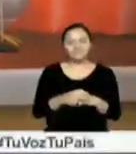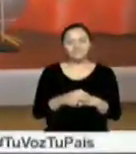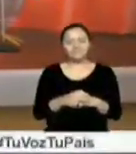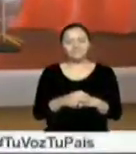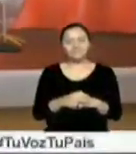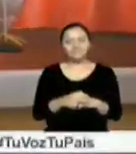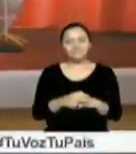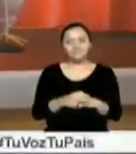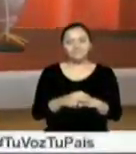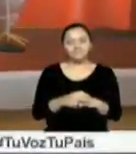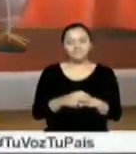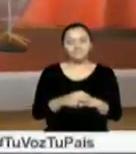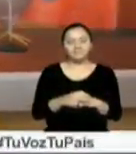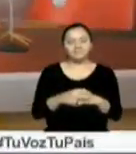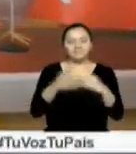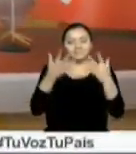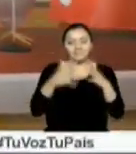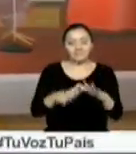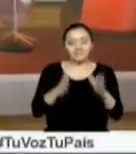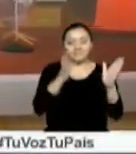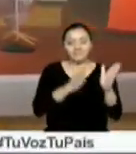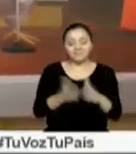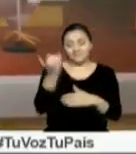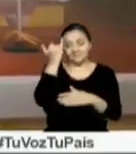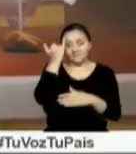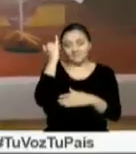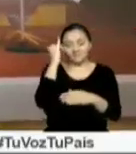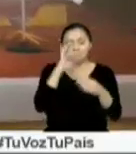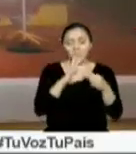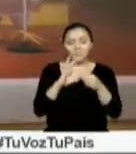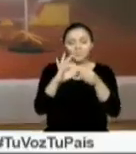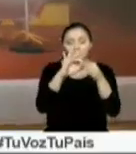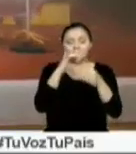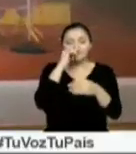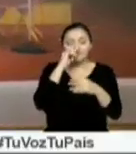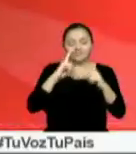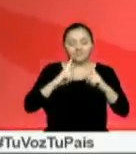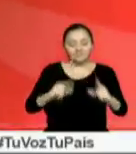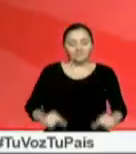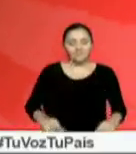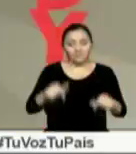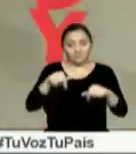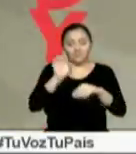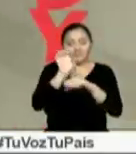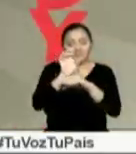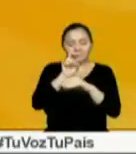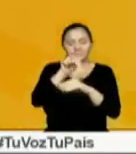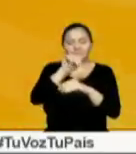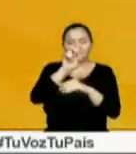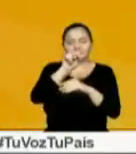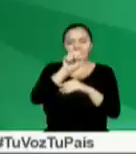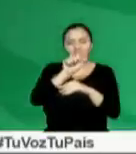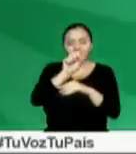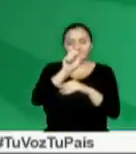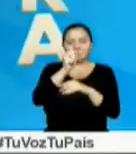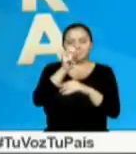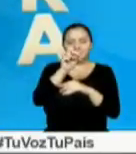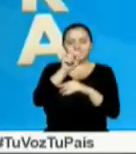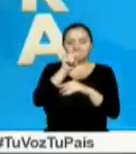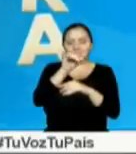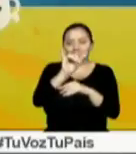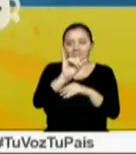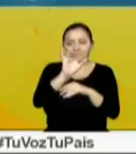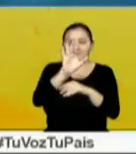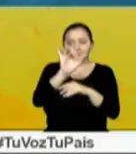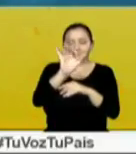hogares como parte de la iniciativa Unidos por niños saludables versión Ecuador Nina sandi Tito Adal y